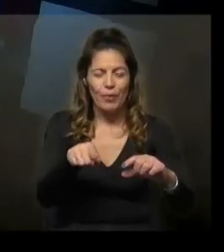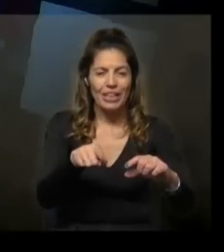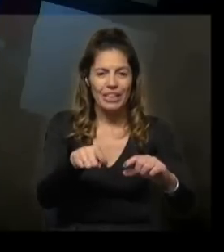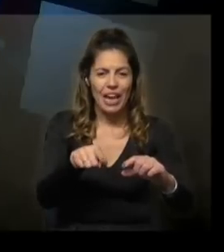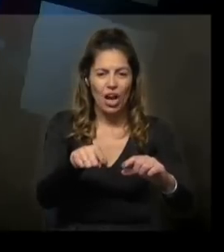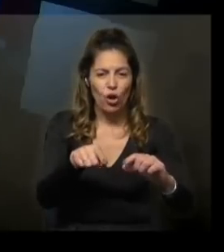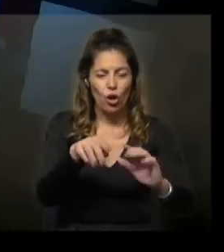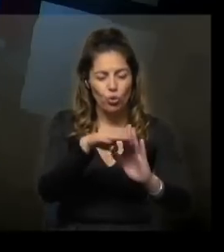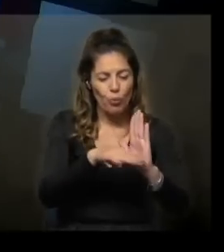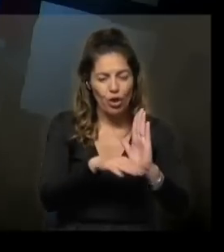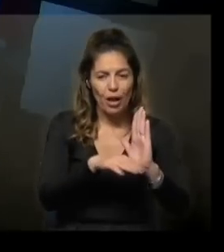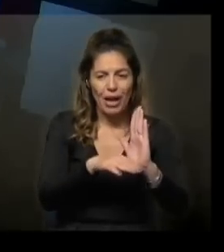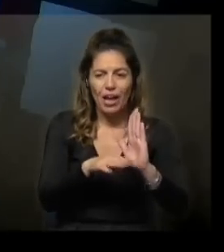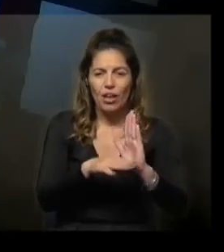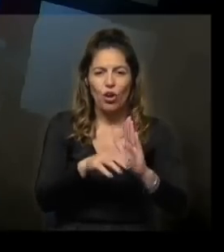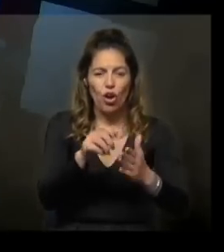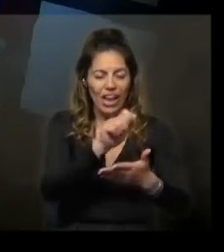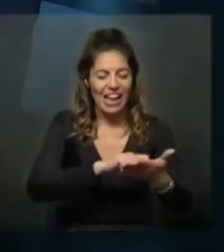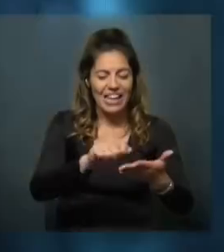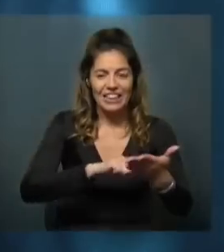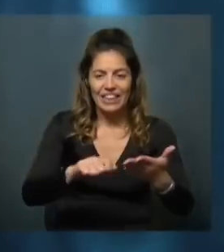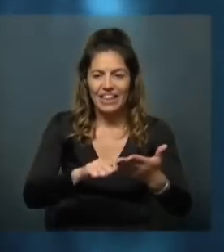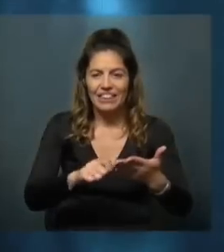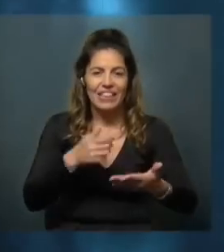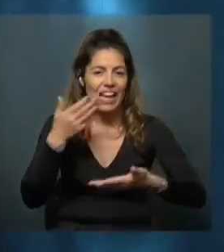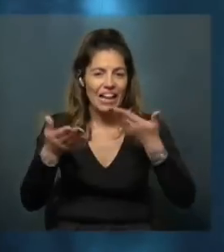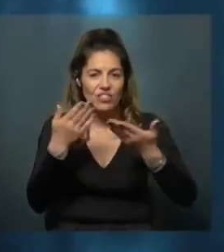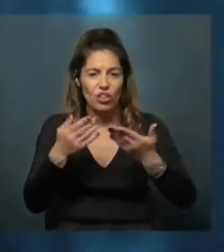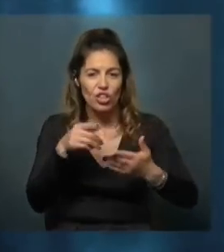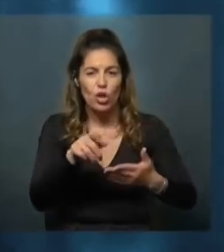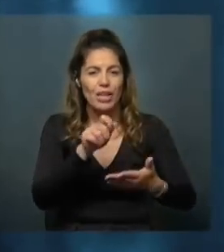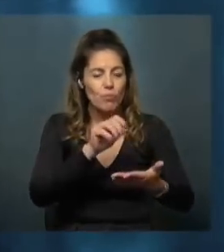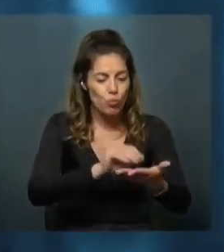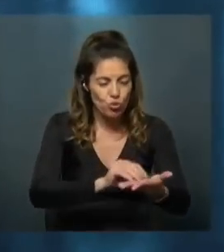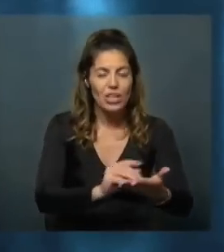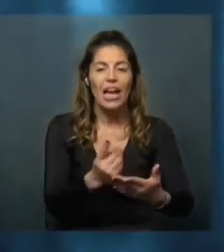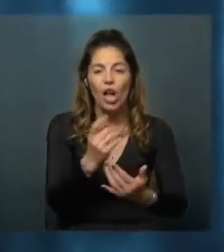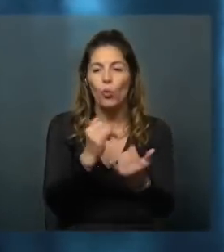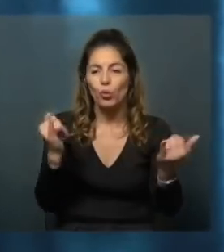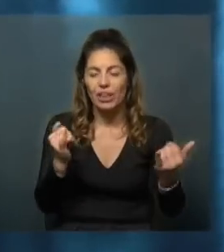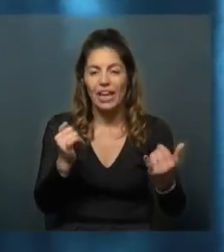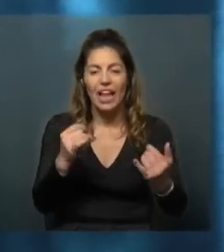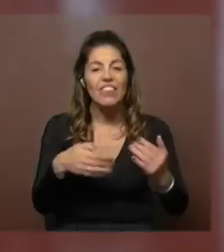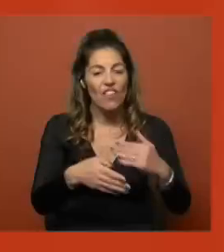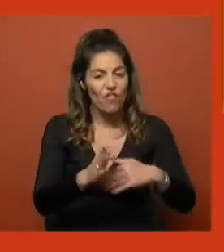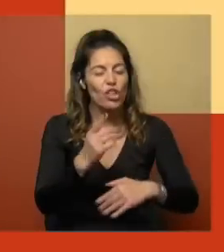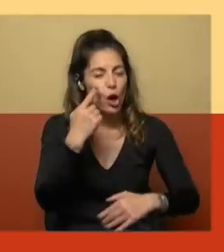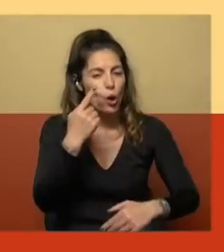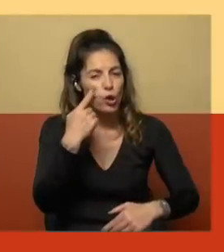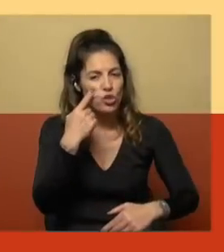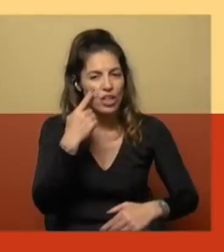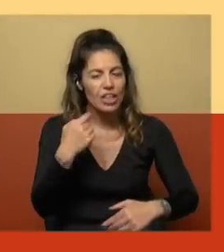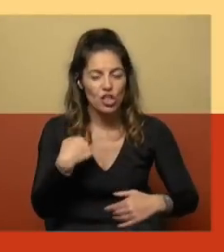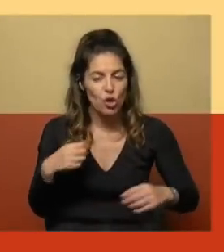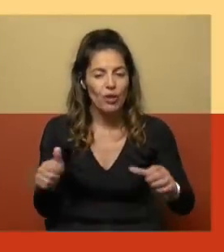las canciones y yo ahí puse algún día te voy a conocer que algún día yo voy a hacer